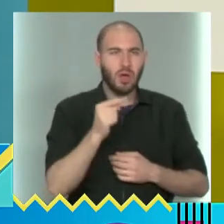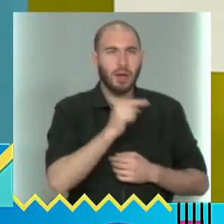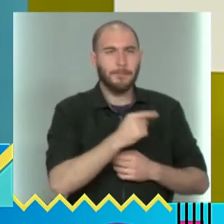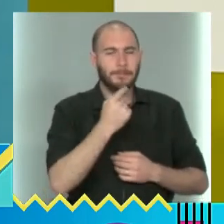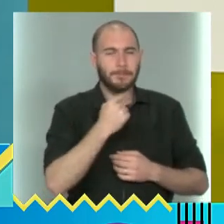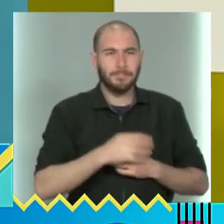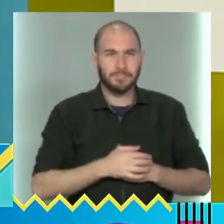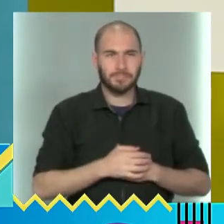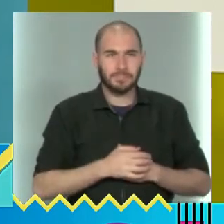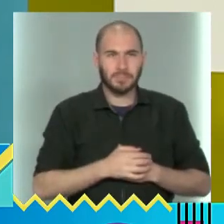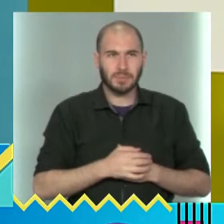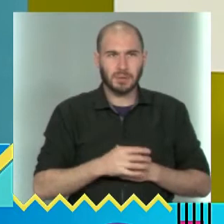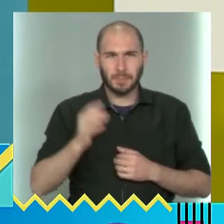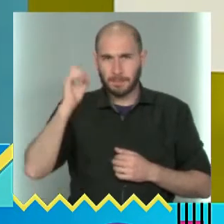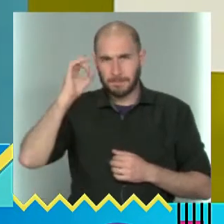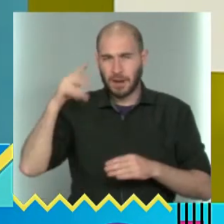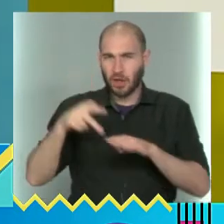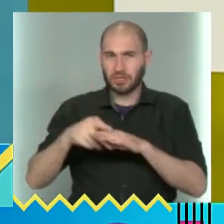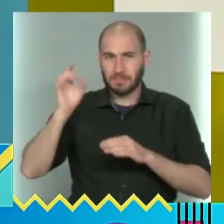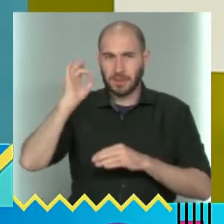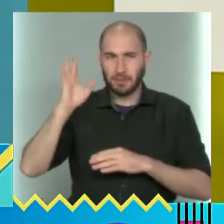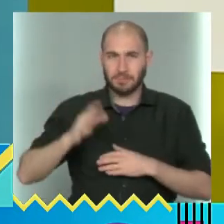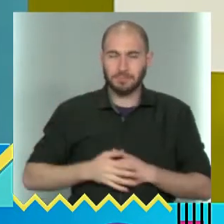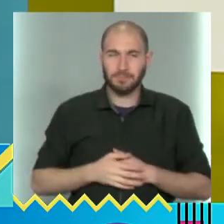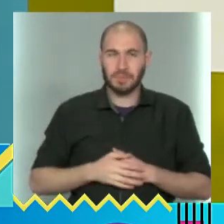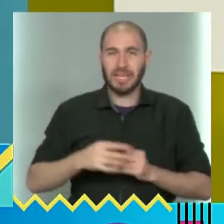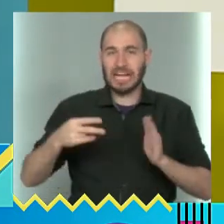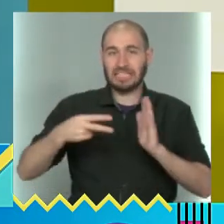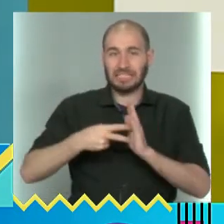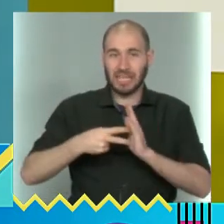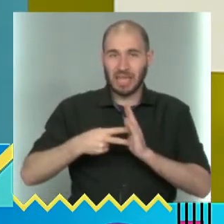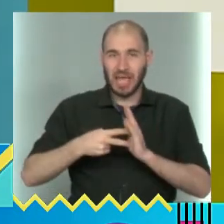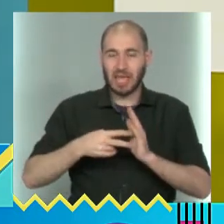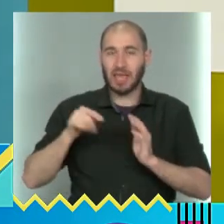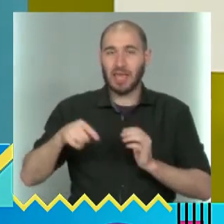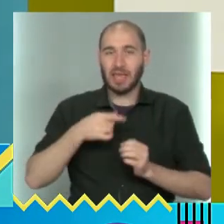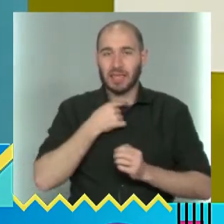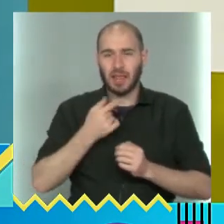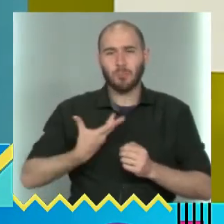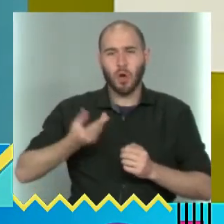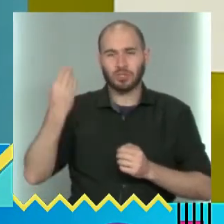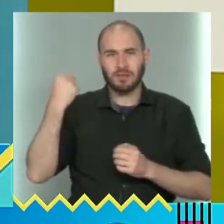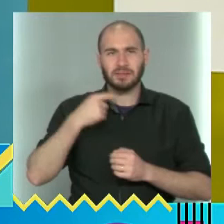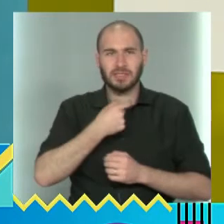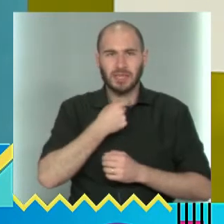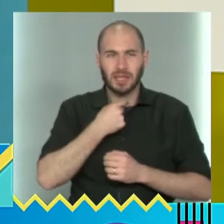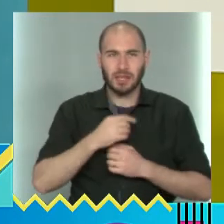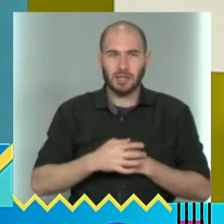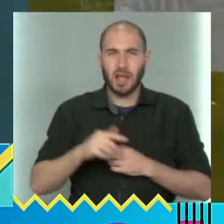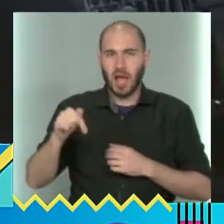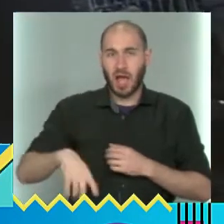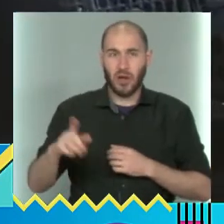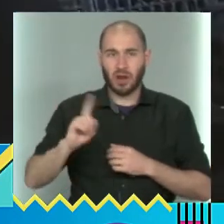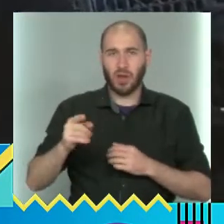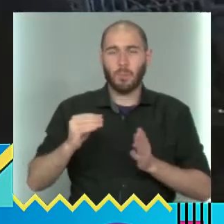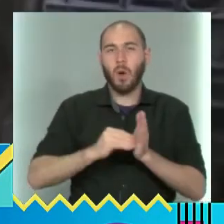entiende? ¿Cómo entra esto en juego? Que la interrumpa. Sí. Siria ha intentado en varias oportunidades, no ahora en